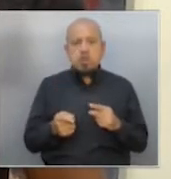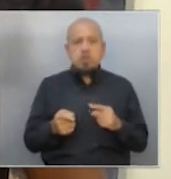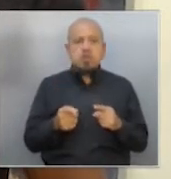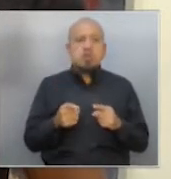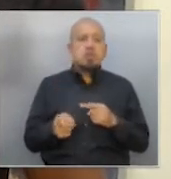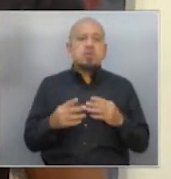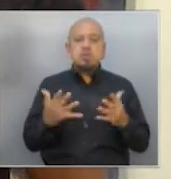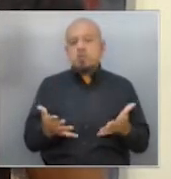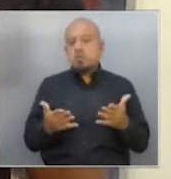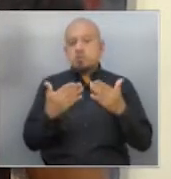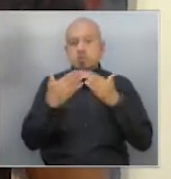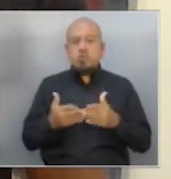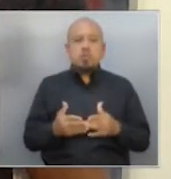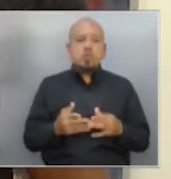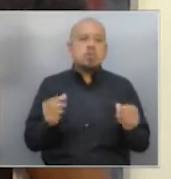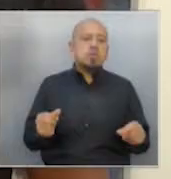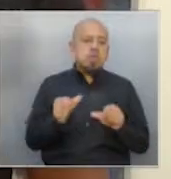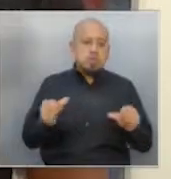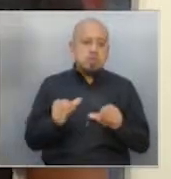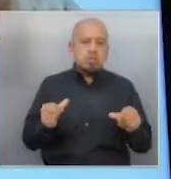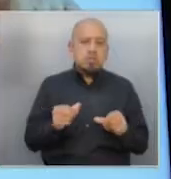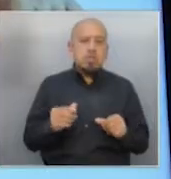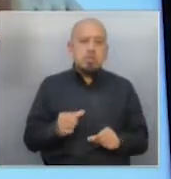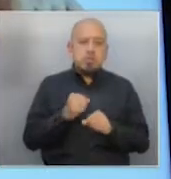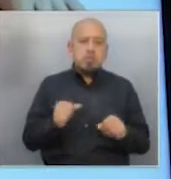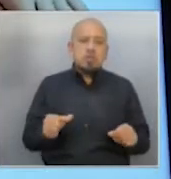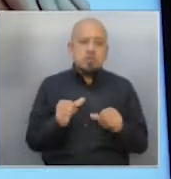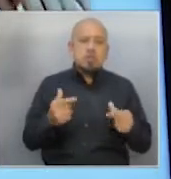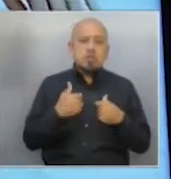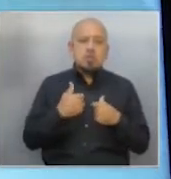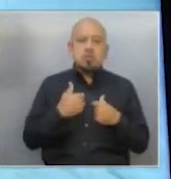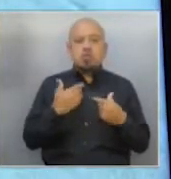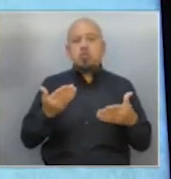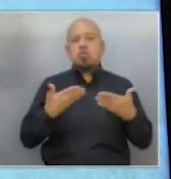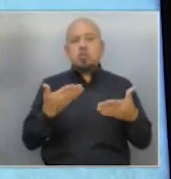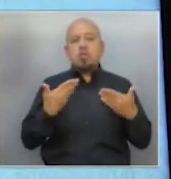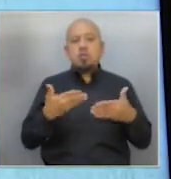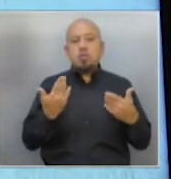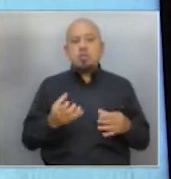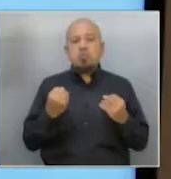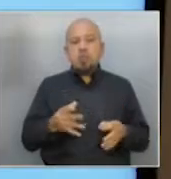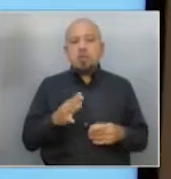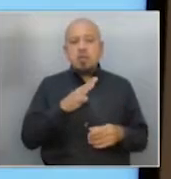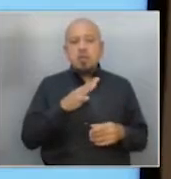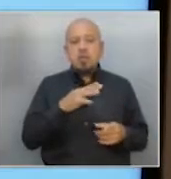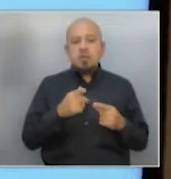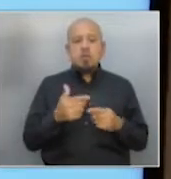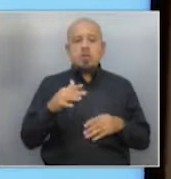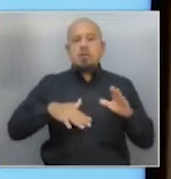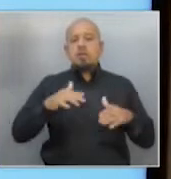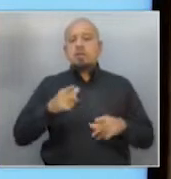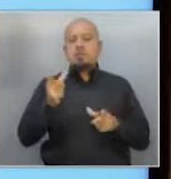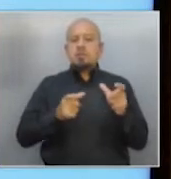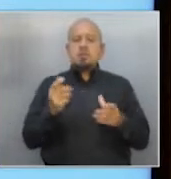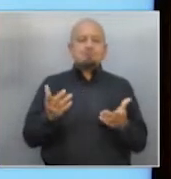hacerte preguntas y buscar capas de sentido, lo podés hacer. Me siento feliz porque creo que tiene eso, que a veces la gente se resiste un poco al